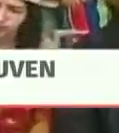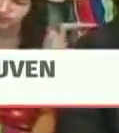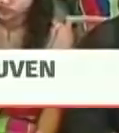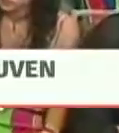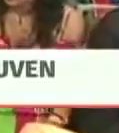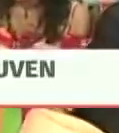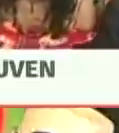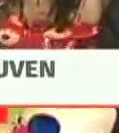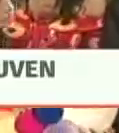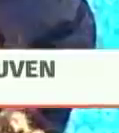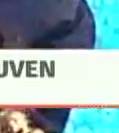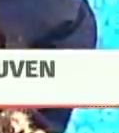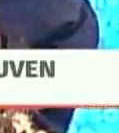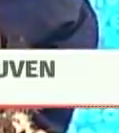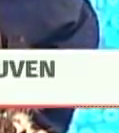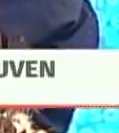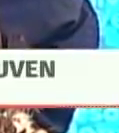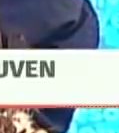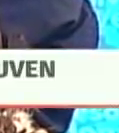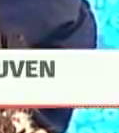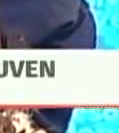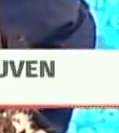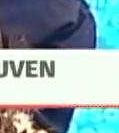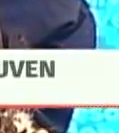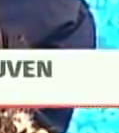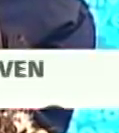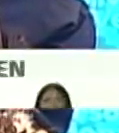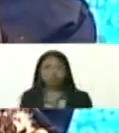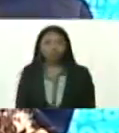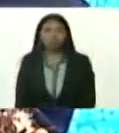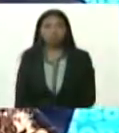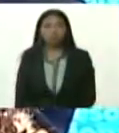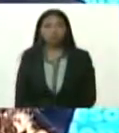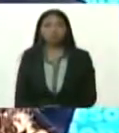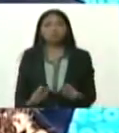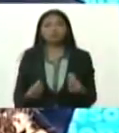Muchas gracias, querida compañera.